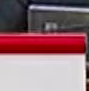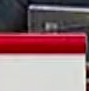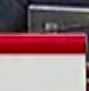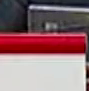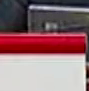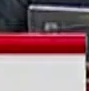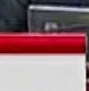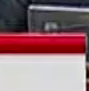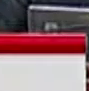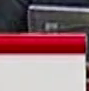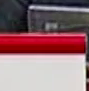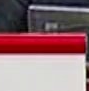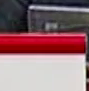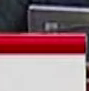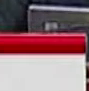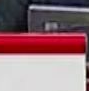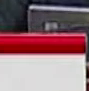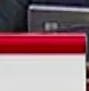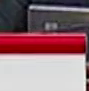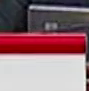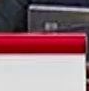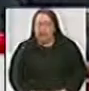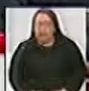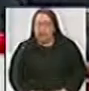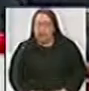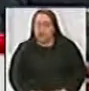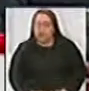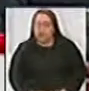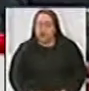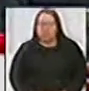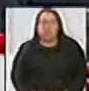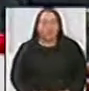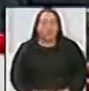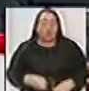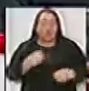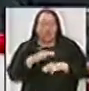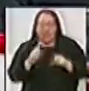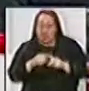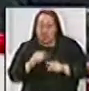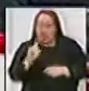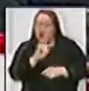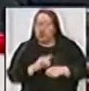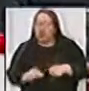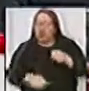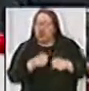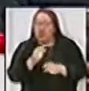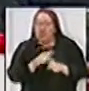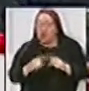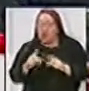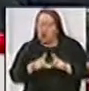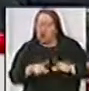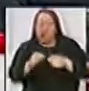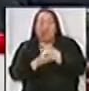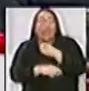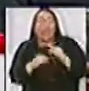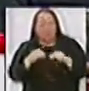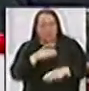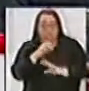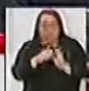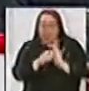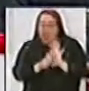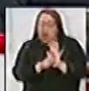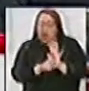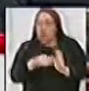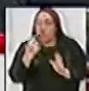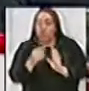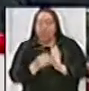Pero no solo en Lima, sino promoción del uso de la bicicleta en las distintas ciudades del país. Y este proyecto de ley contempla no